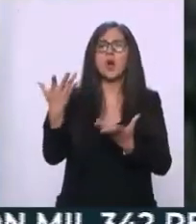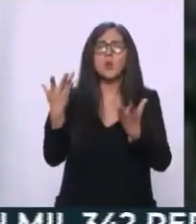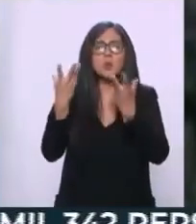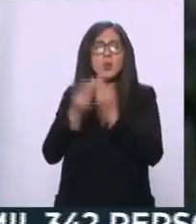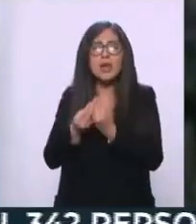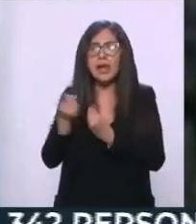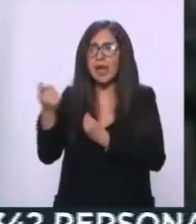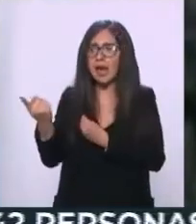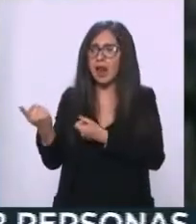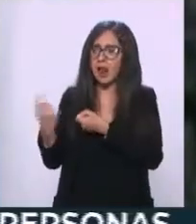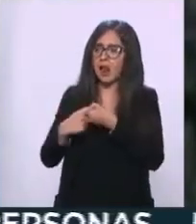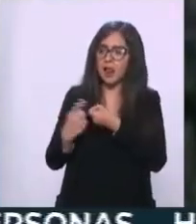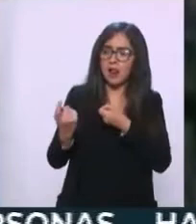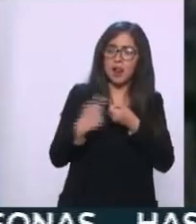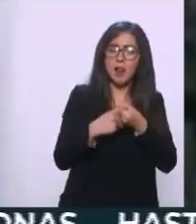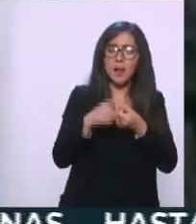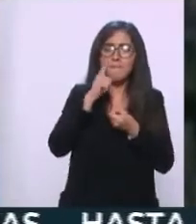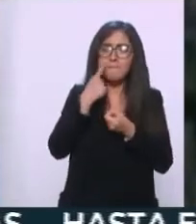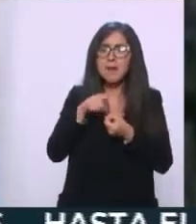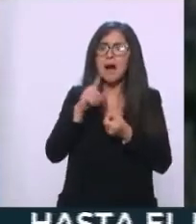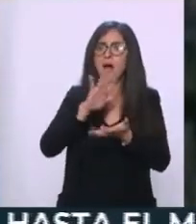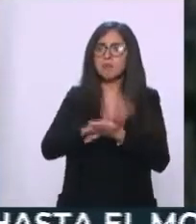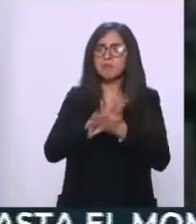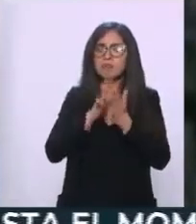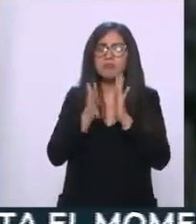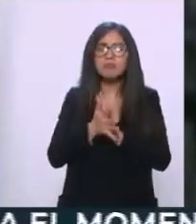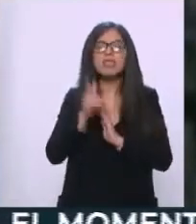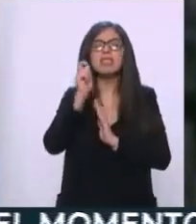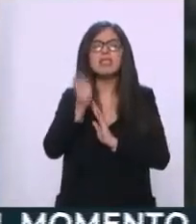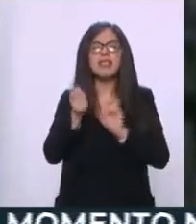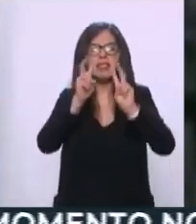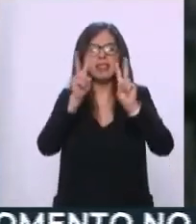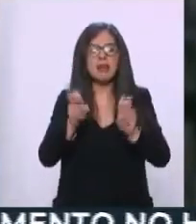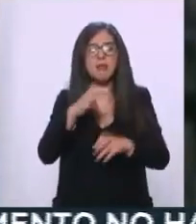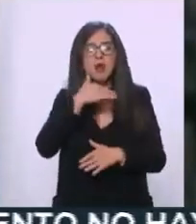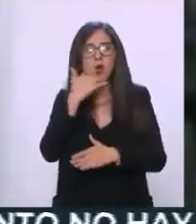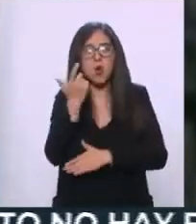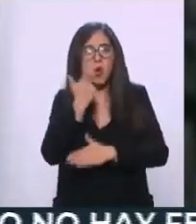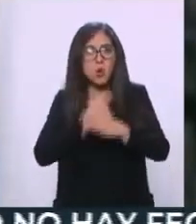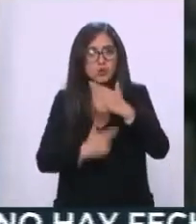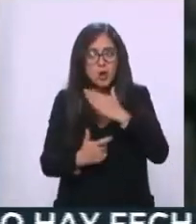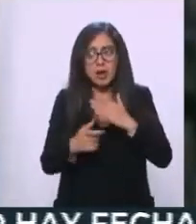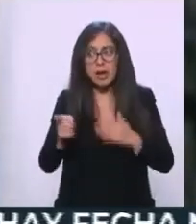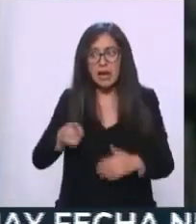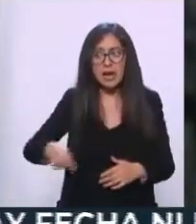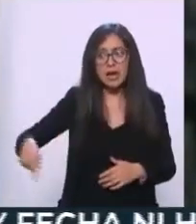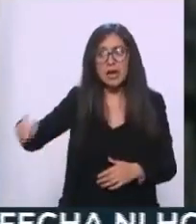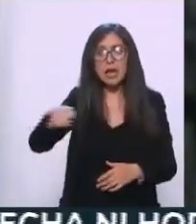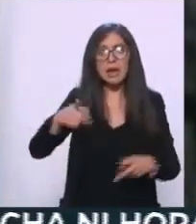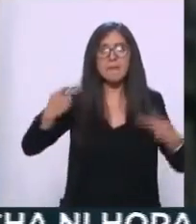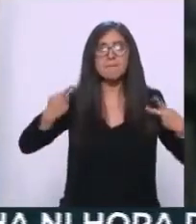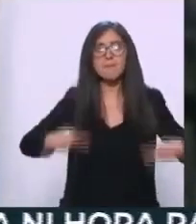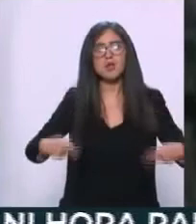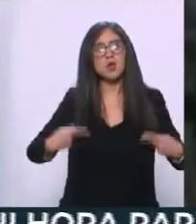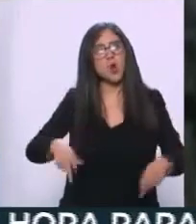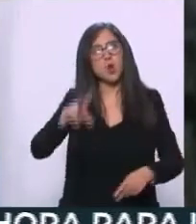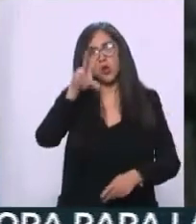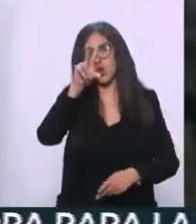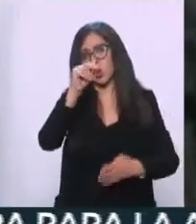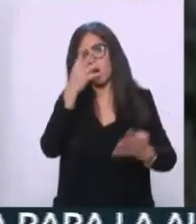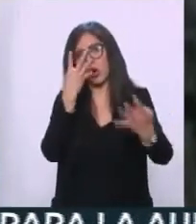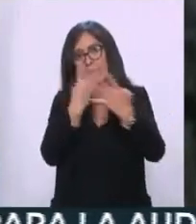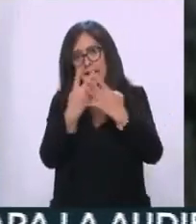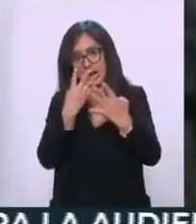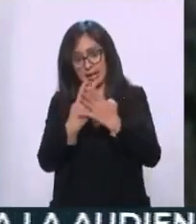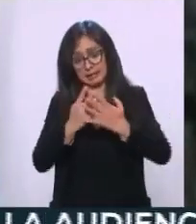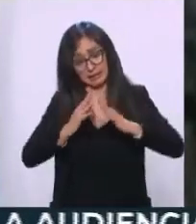trama a las que Lozoya involucró en la trama de corrupción, no vayan tampoco a la cárcel, siempre y cuando, digo,